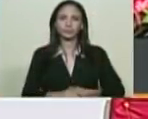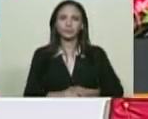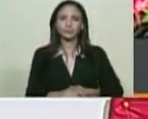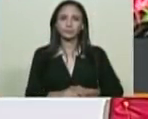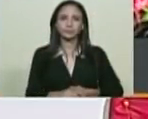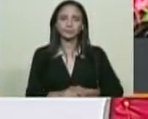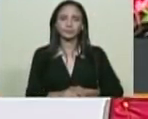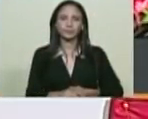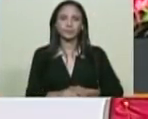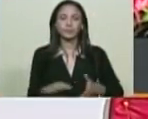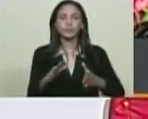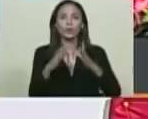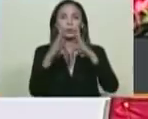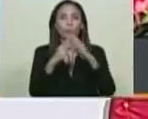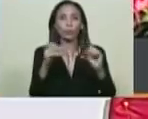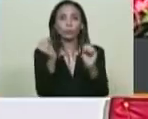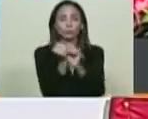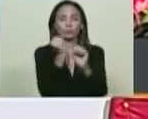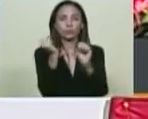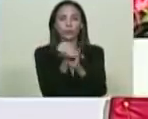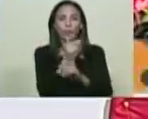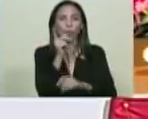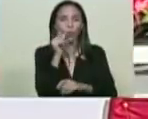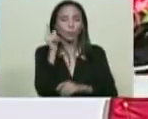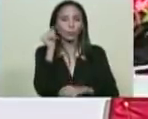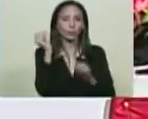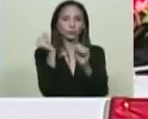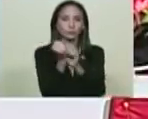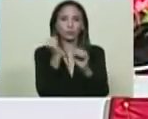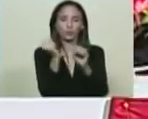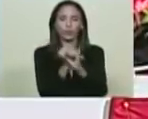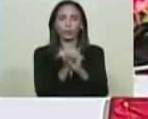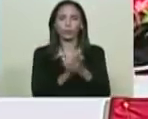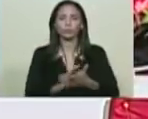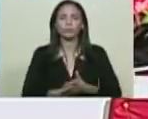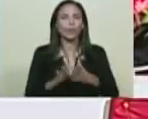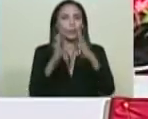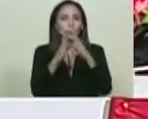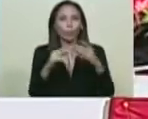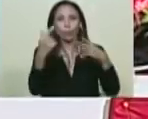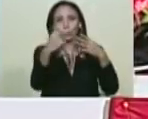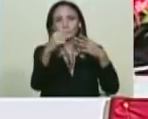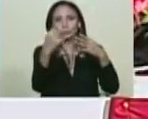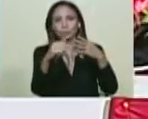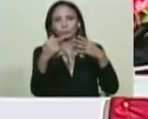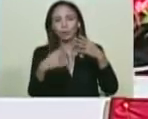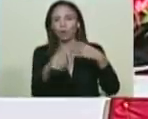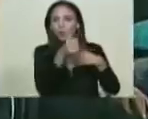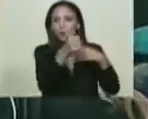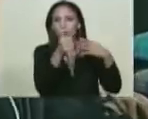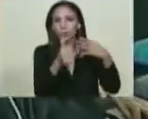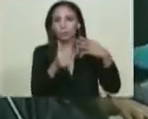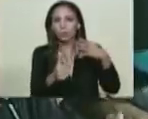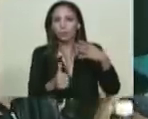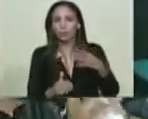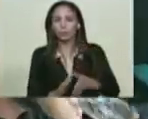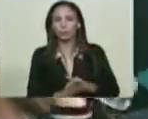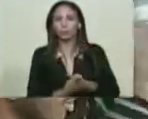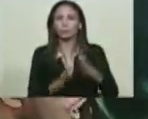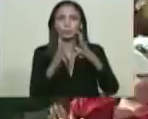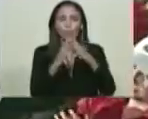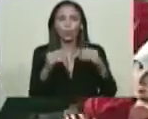a los floricultores, avicultores, piscicultores y